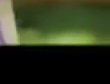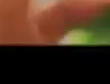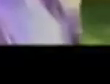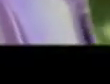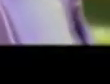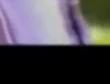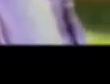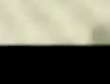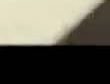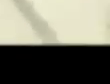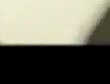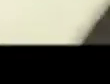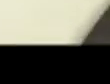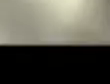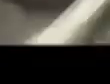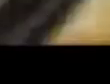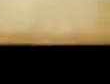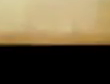Yo soy producto de la morfina.